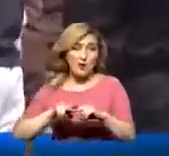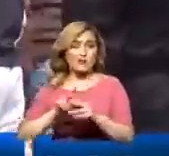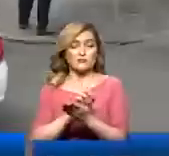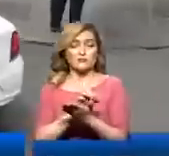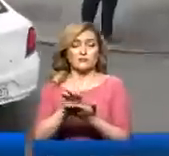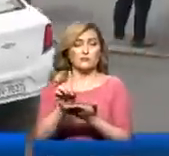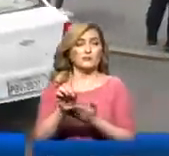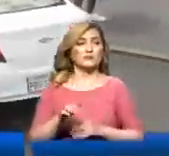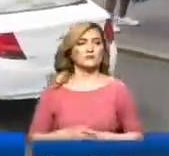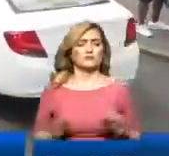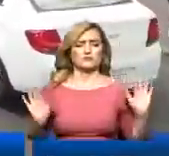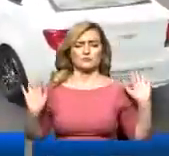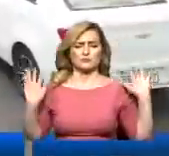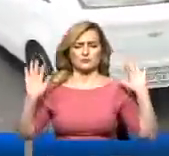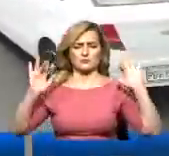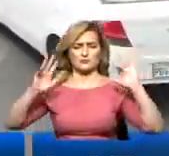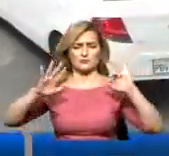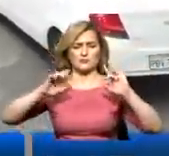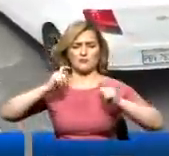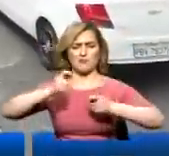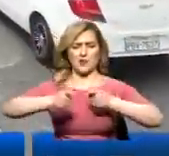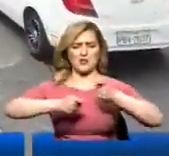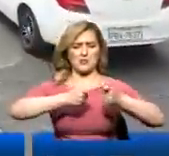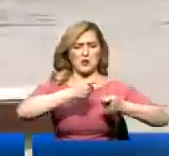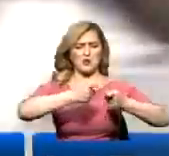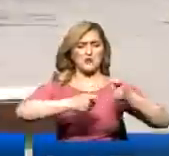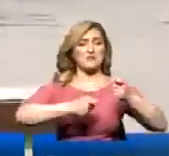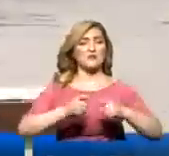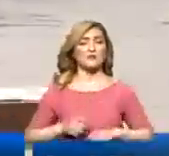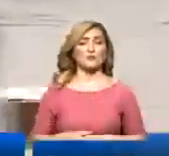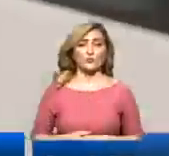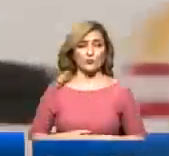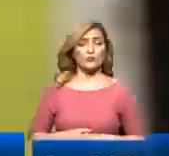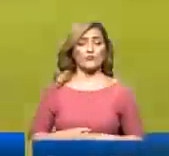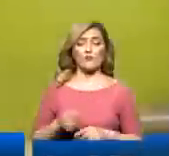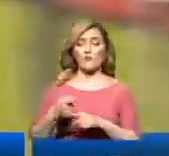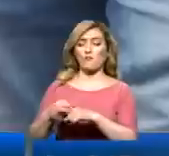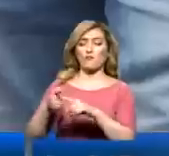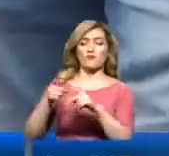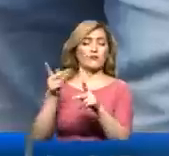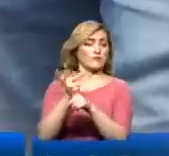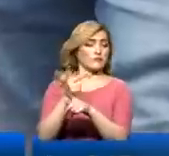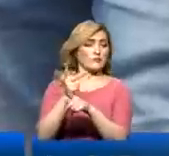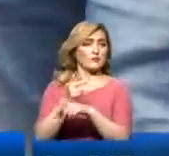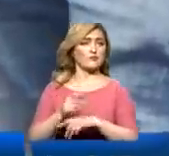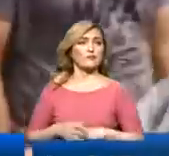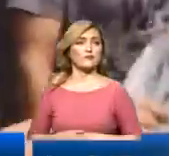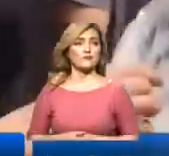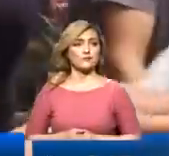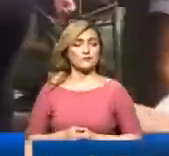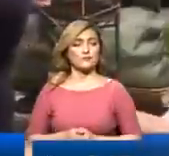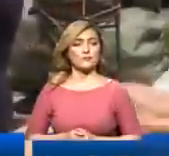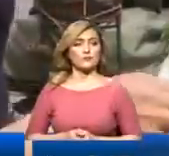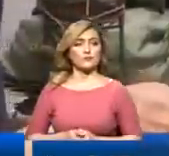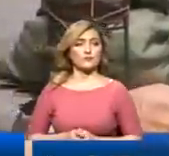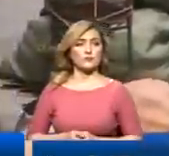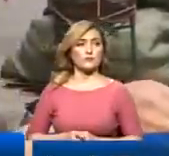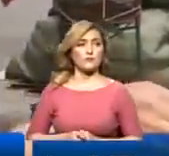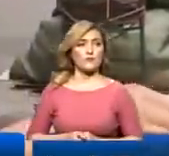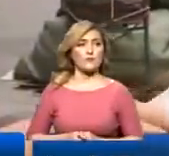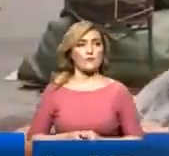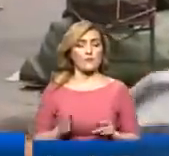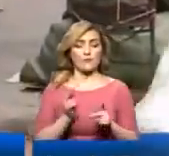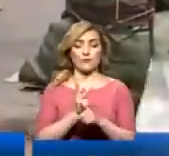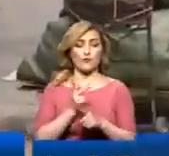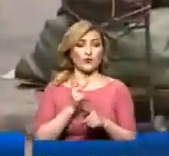Aquí se han concentrado un sinnúmero de vendedores ambulantes con todo tipo de productos, incluso los que se han empezado a producir